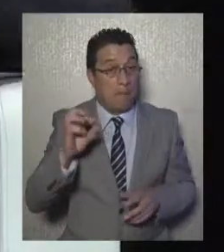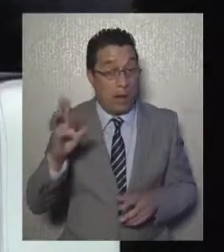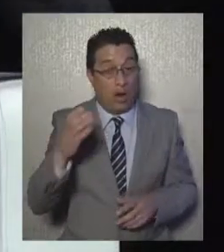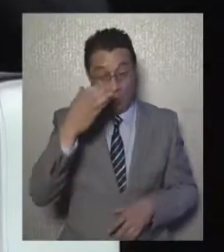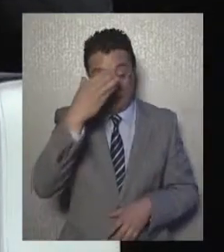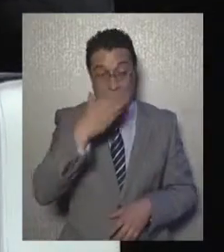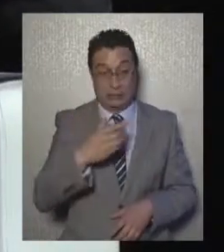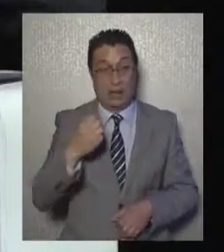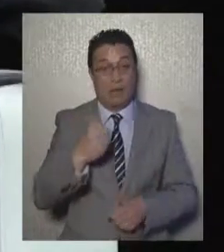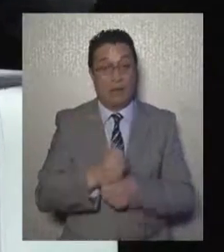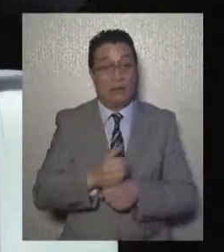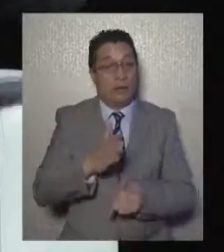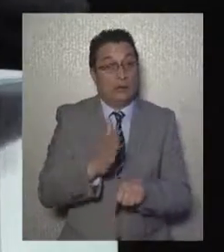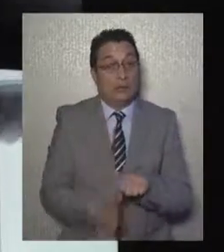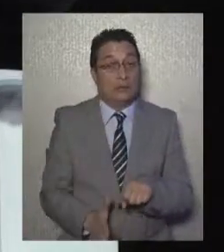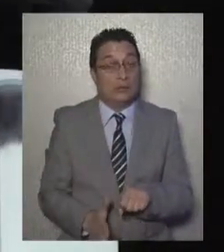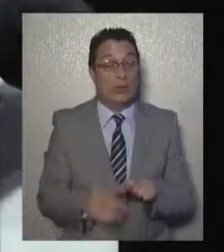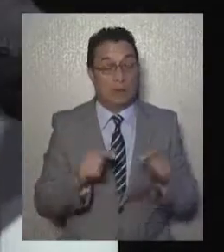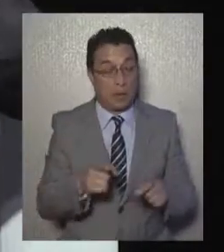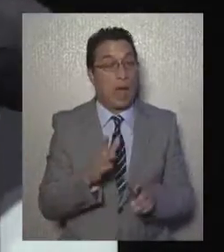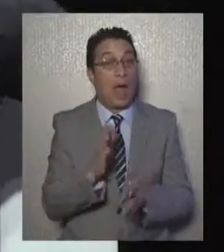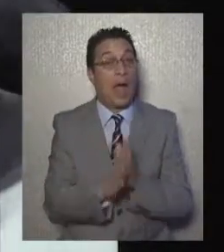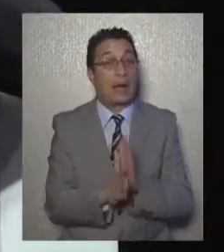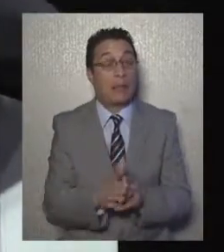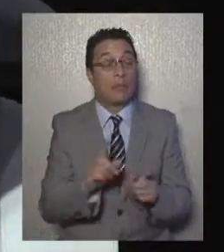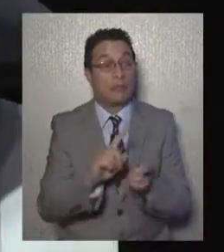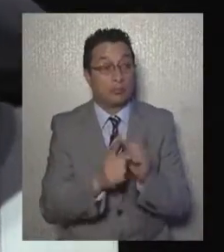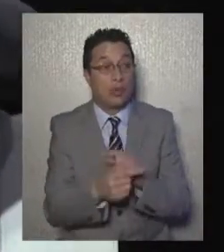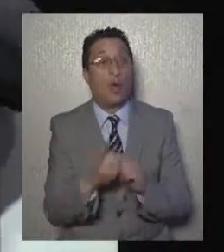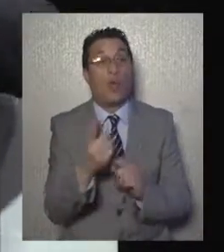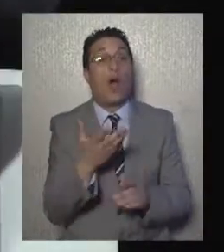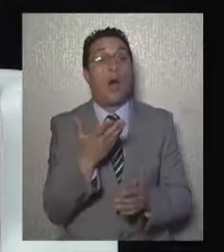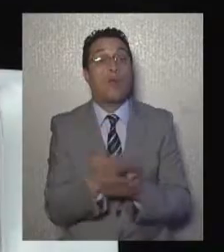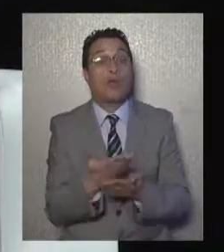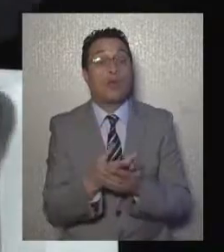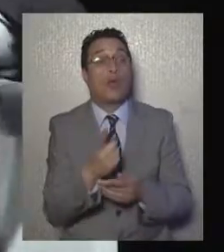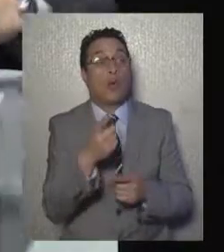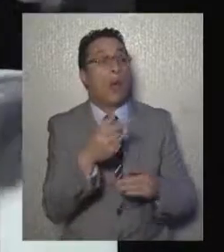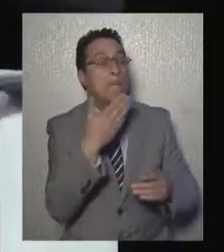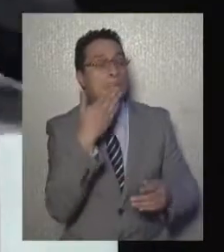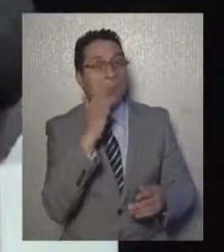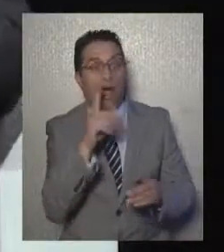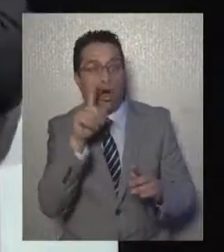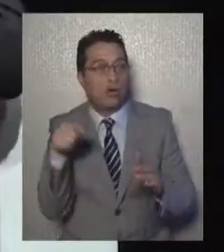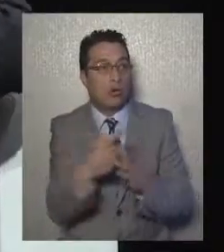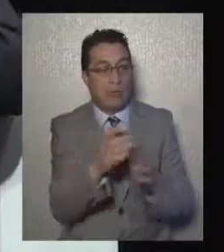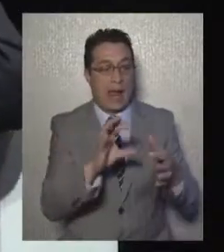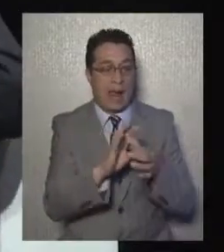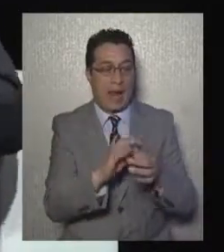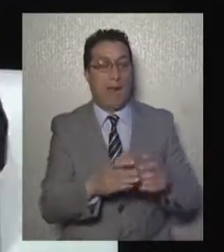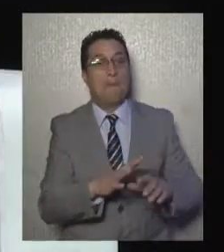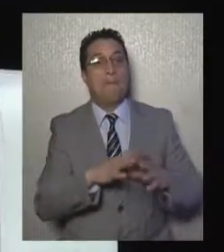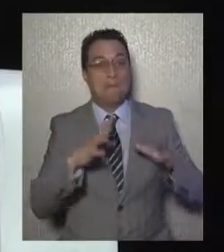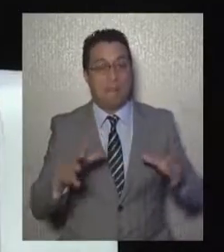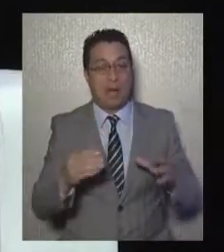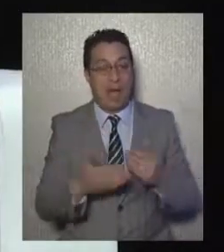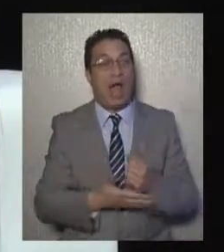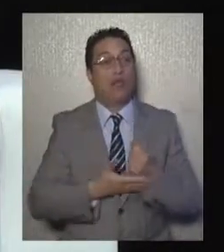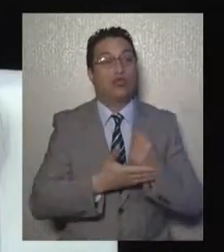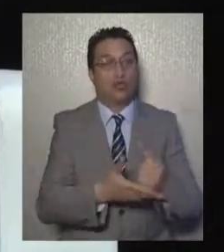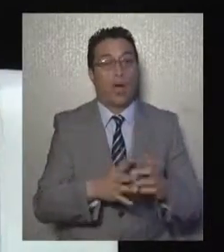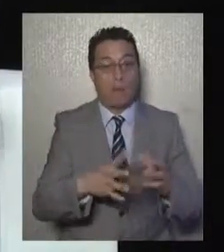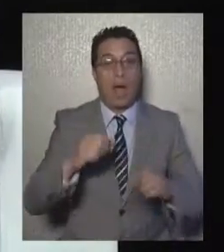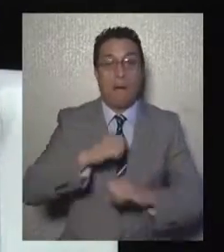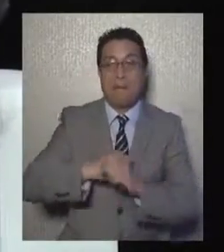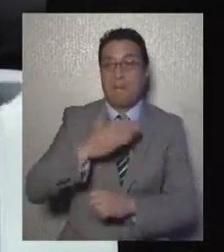individuo, esa pérdida de pega rápidamente se transforme en una oportunidad para encontrar pega en un lugar mejor donde uno gana más, contribuye más, la empresa es más